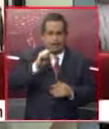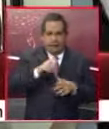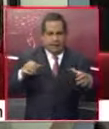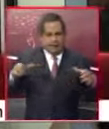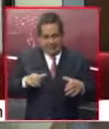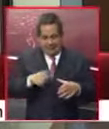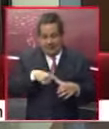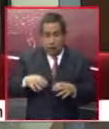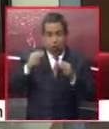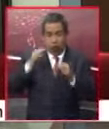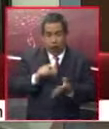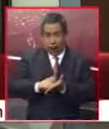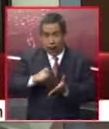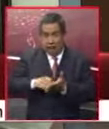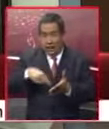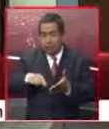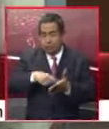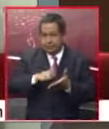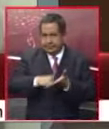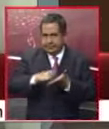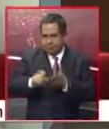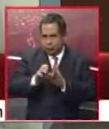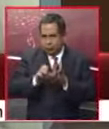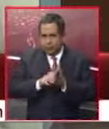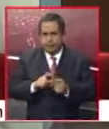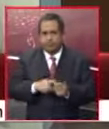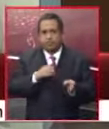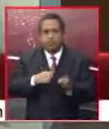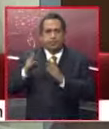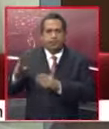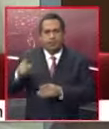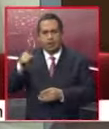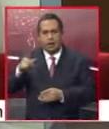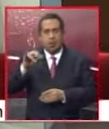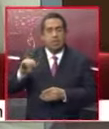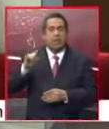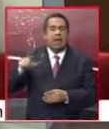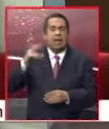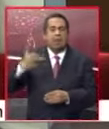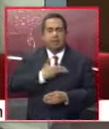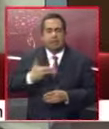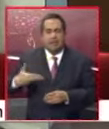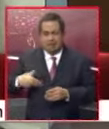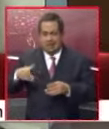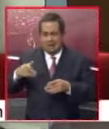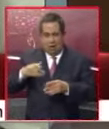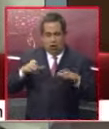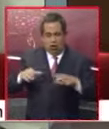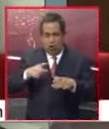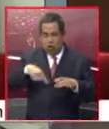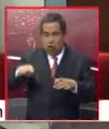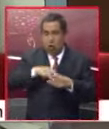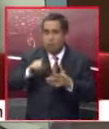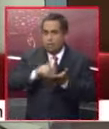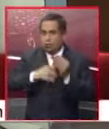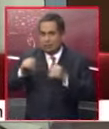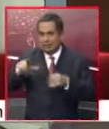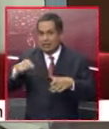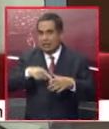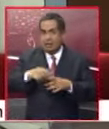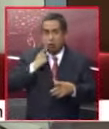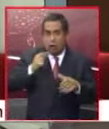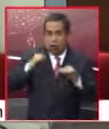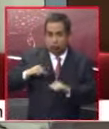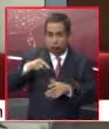constituyente, ¿sí? Tenemos la protesta de Luis Manuel Rojas, presidente del constituyente del 16-17,